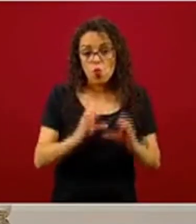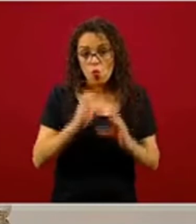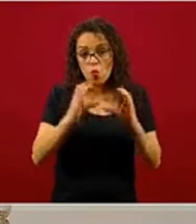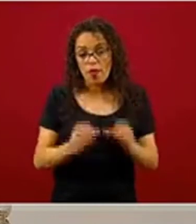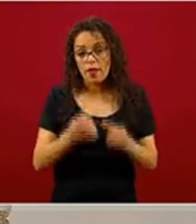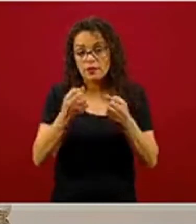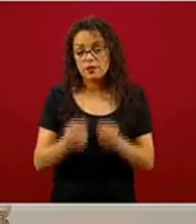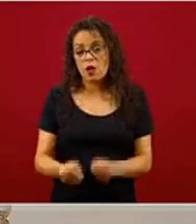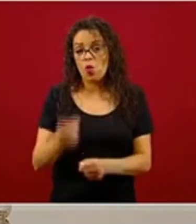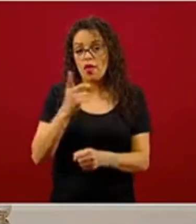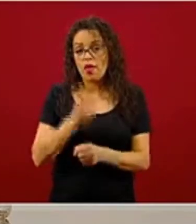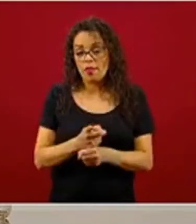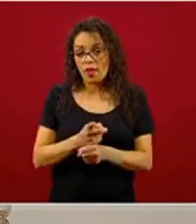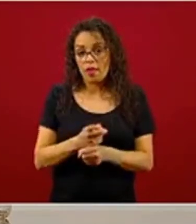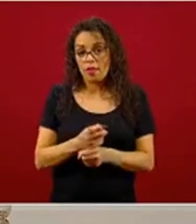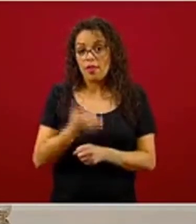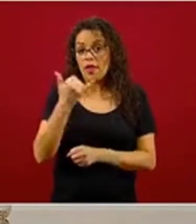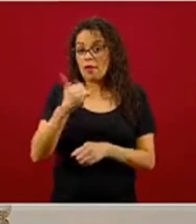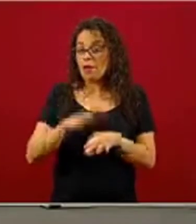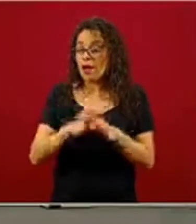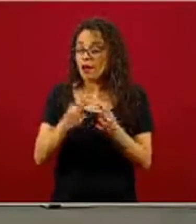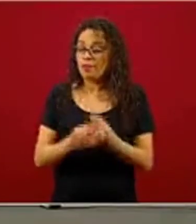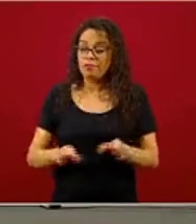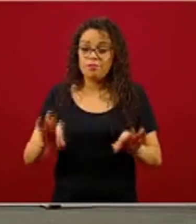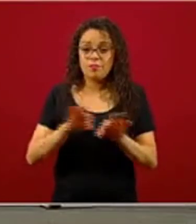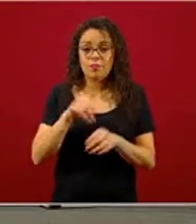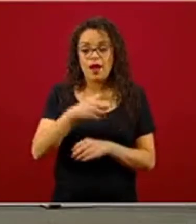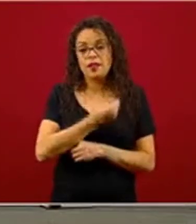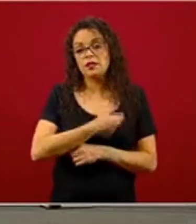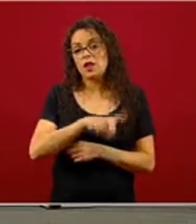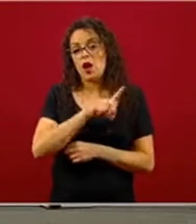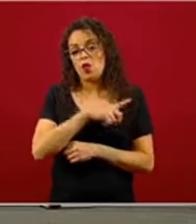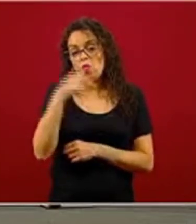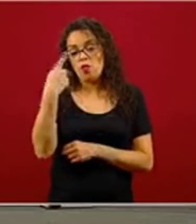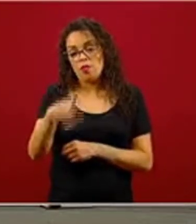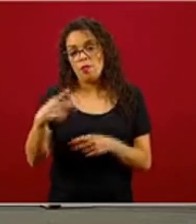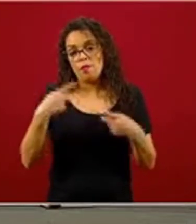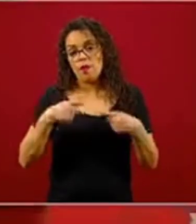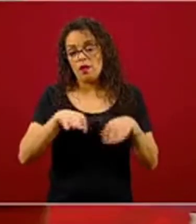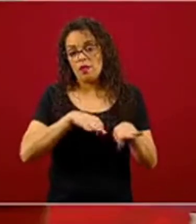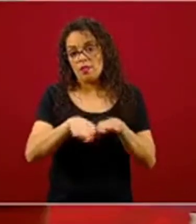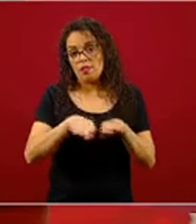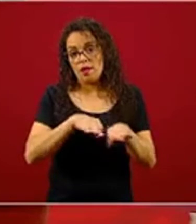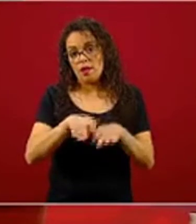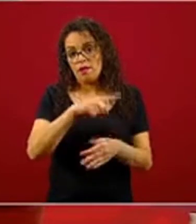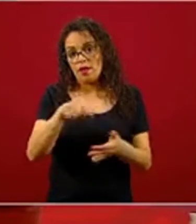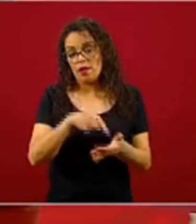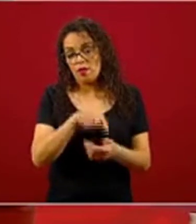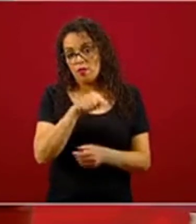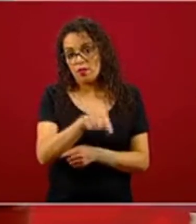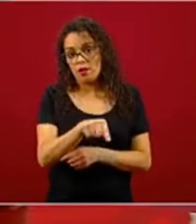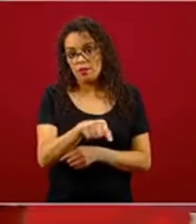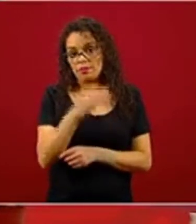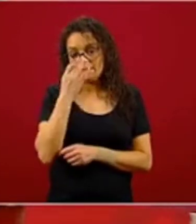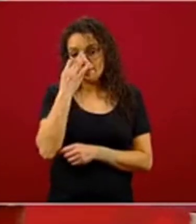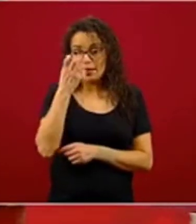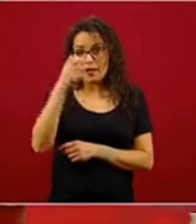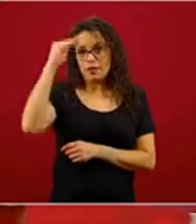importante, de la salud de sus trabajadores. En ese sentido, creo que si tenemos esa lógica